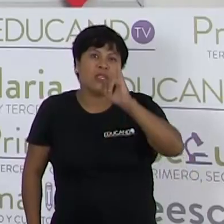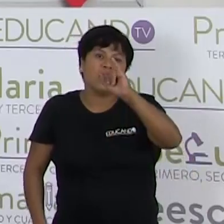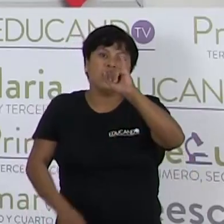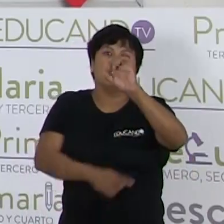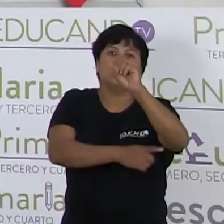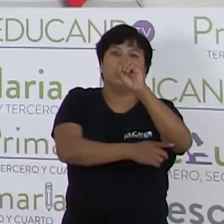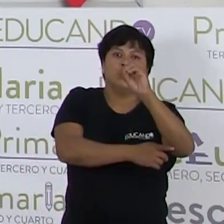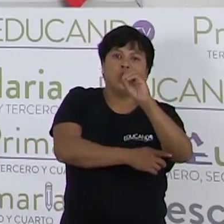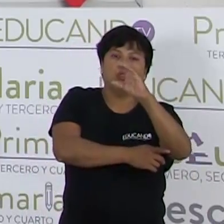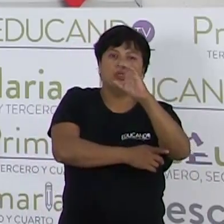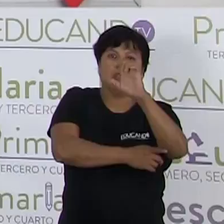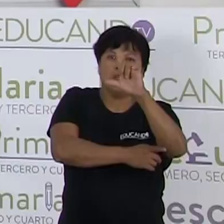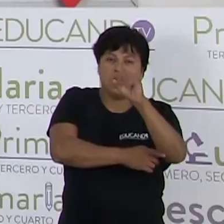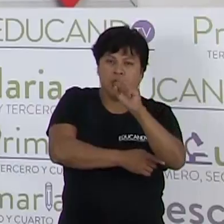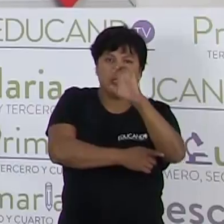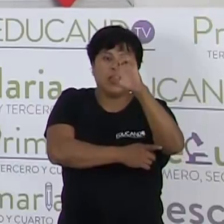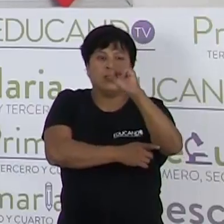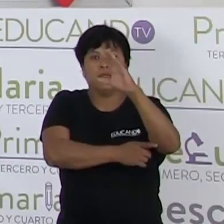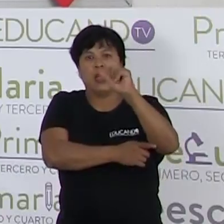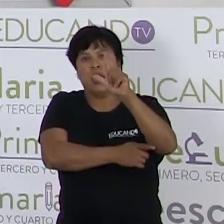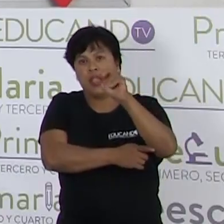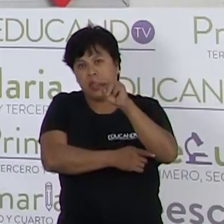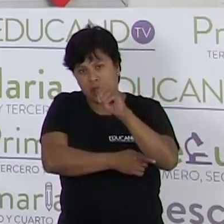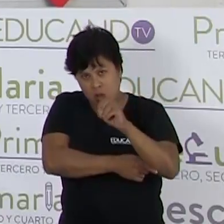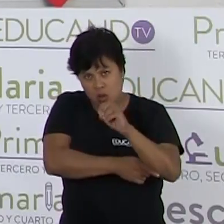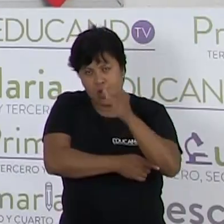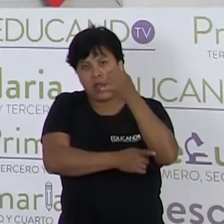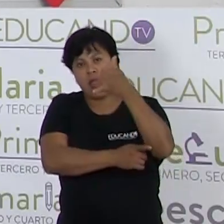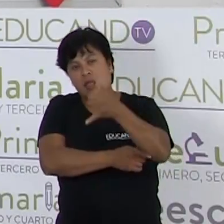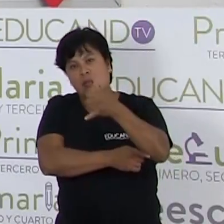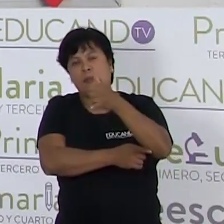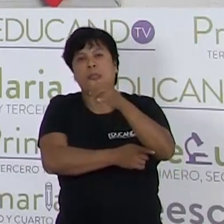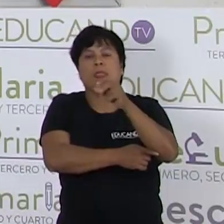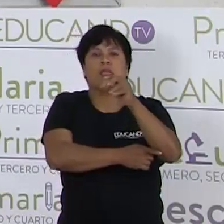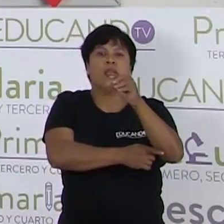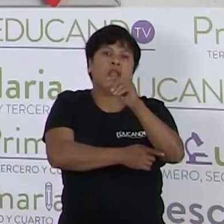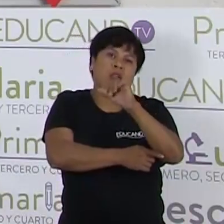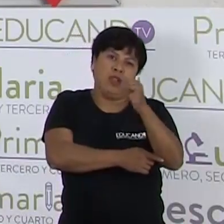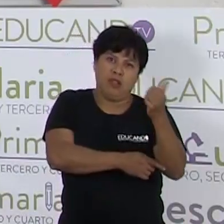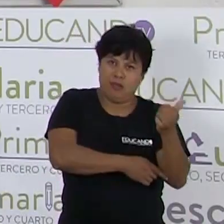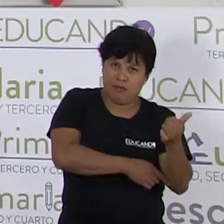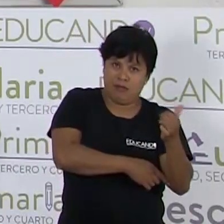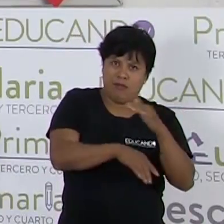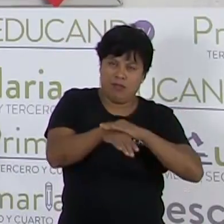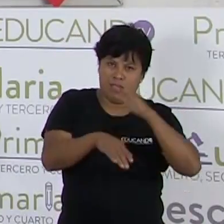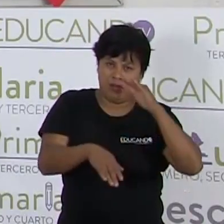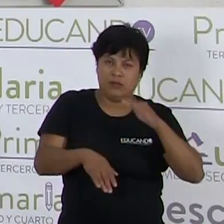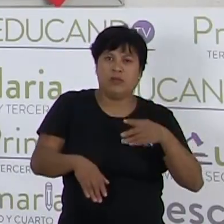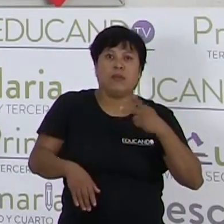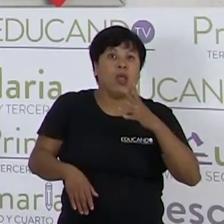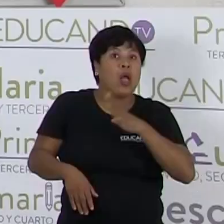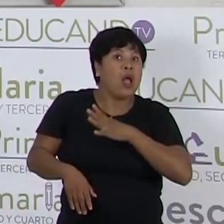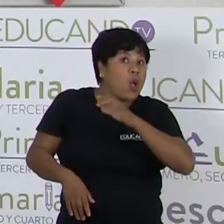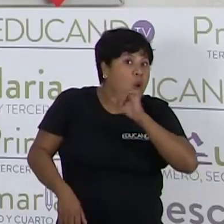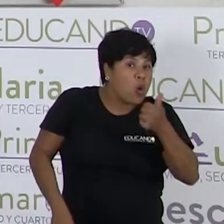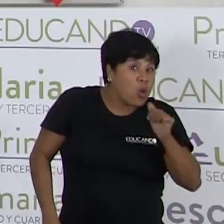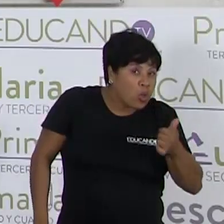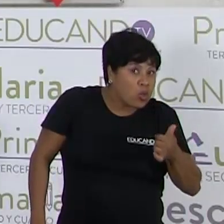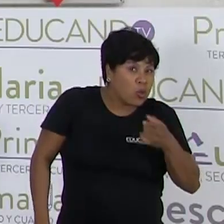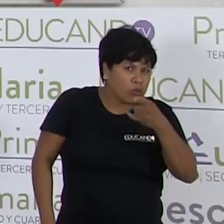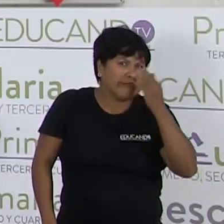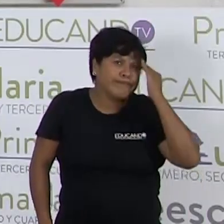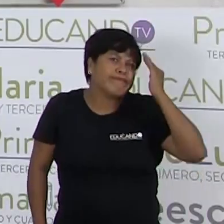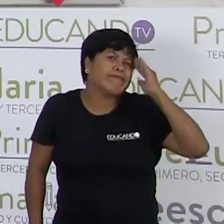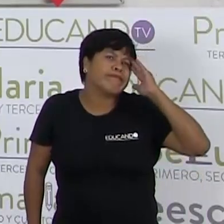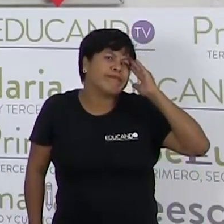Isósceles, escaleno y equilátero. Pero existe otro tipo. ¿Tú los